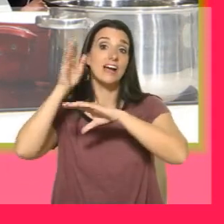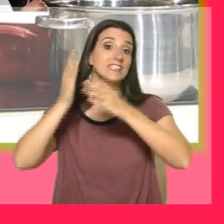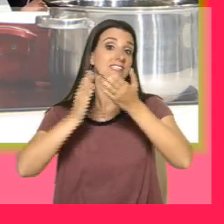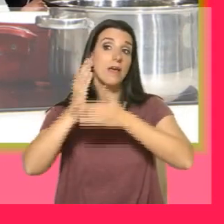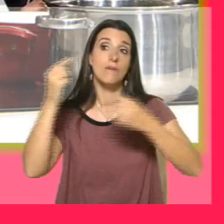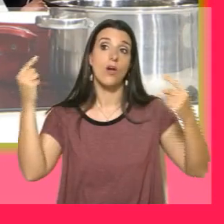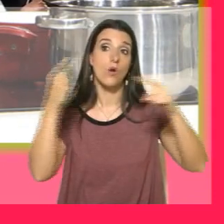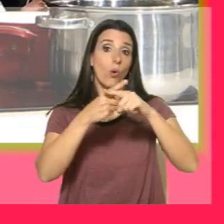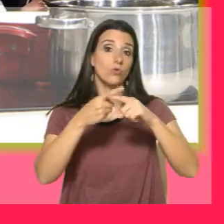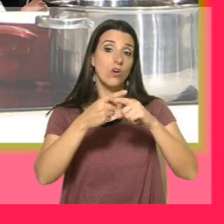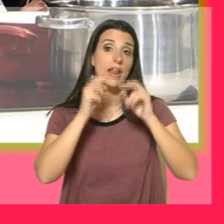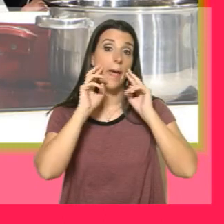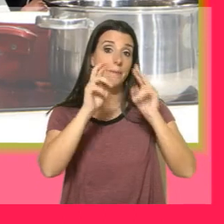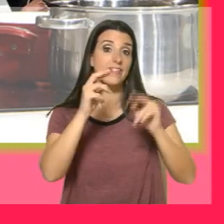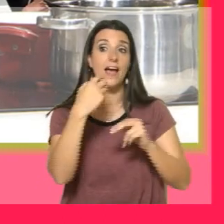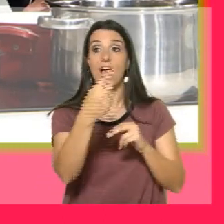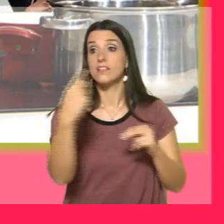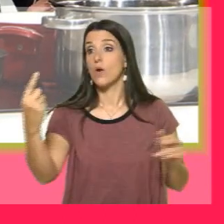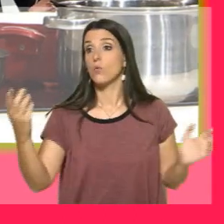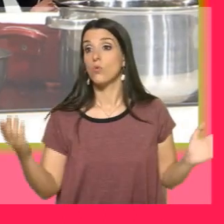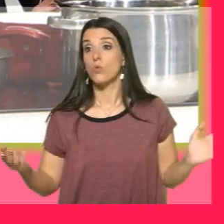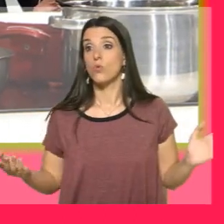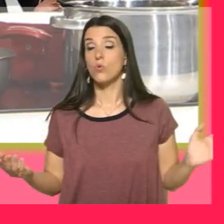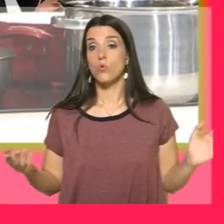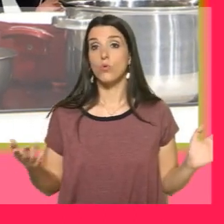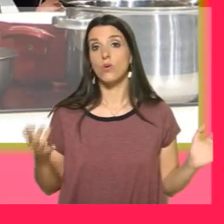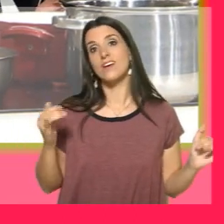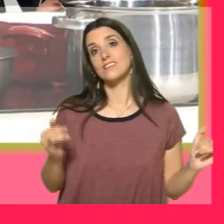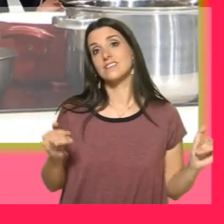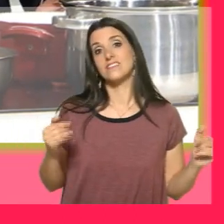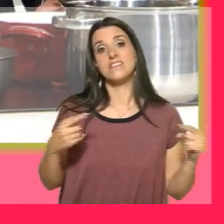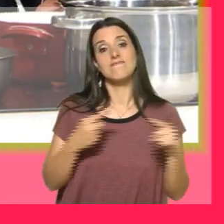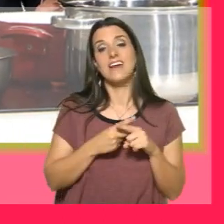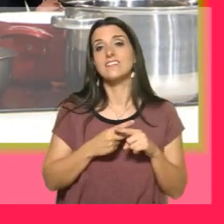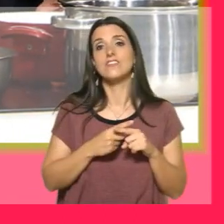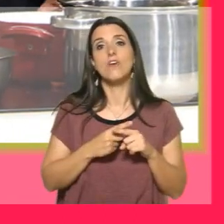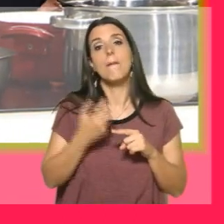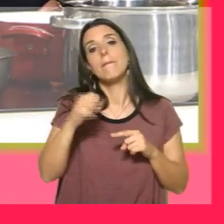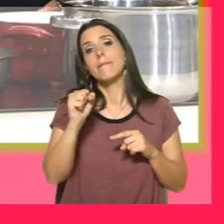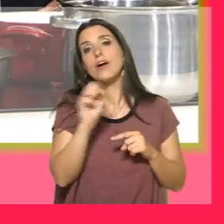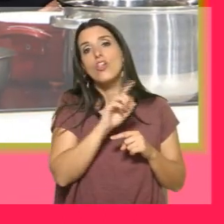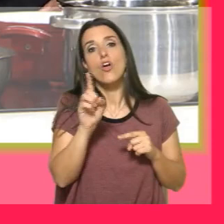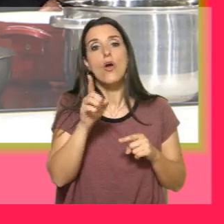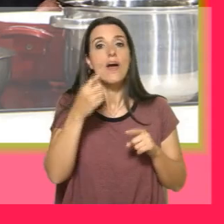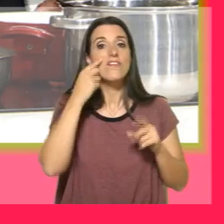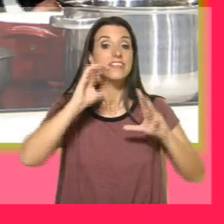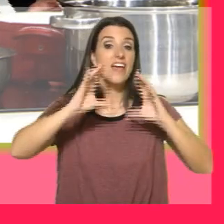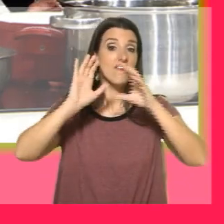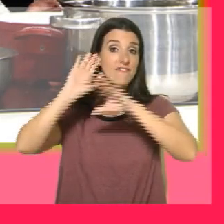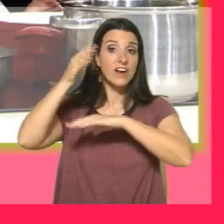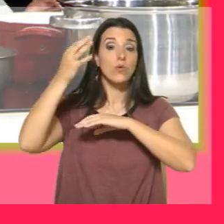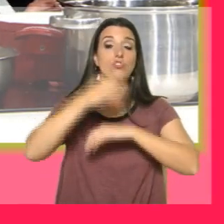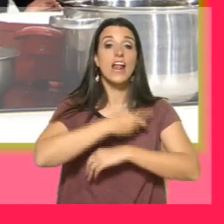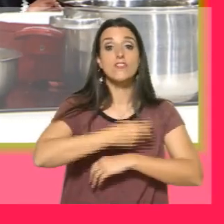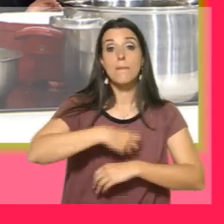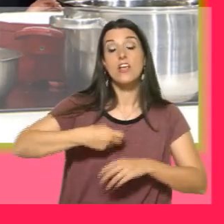también. Más. Hay que respetar a cada una de las hinchadas. Un partido más. No, el clásico más, es el fútbol. No. No, pero igual vieron que en el básquetbol, en otros deportes, cuando es Nacional